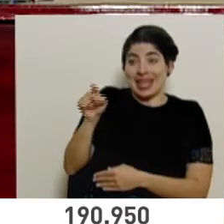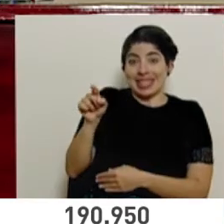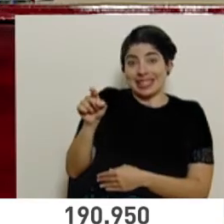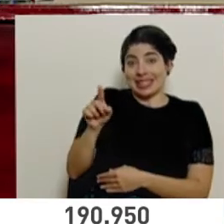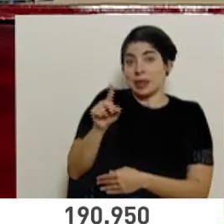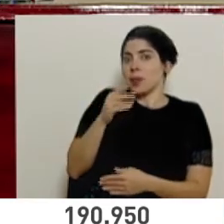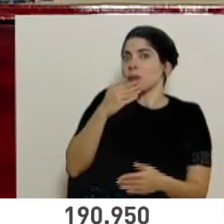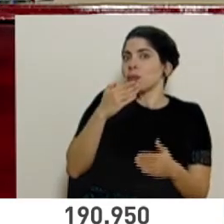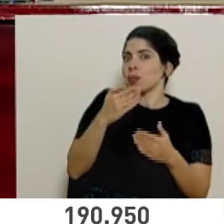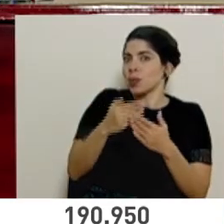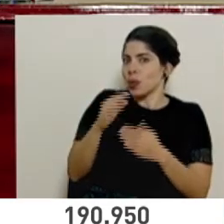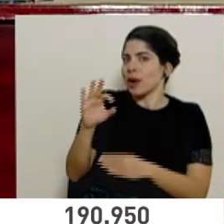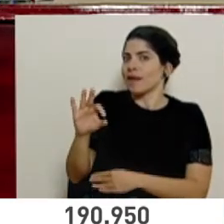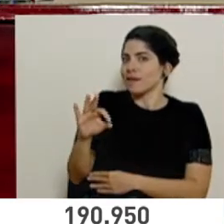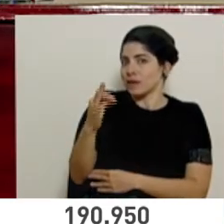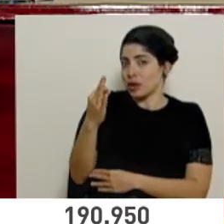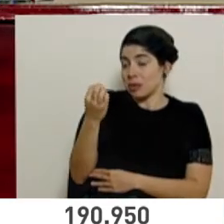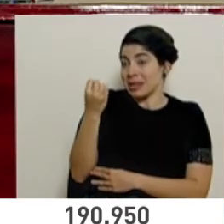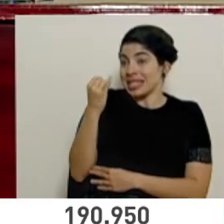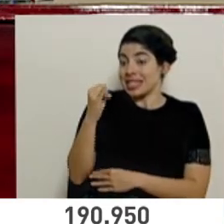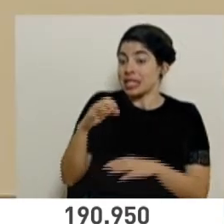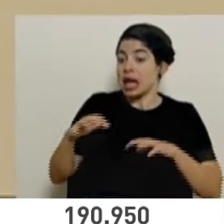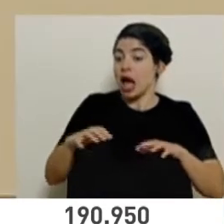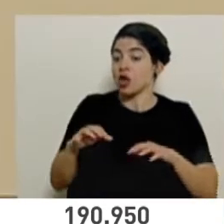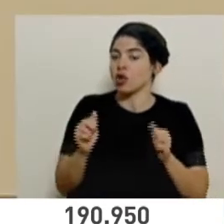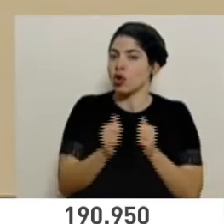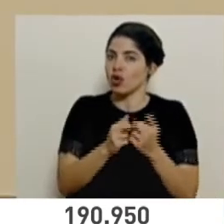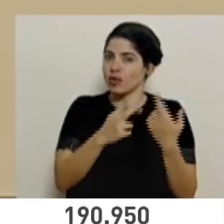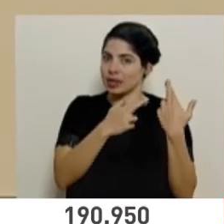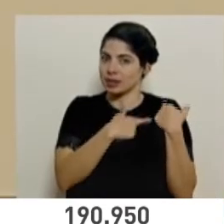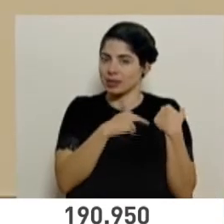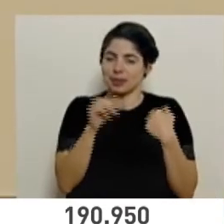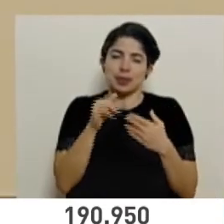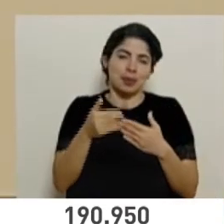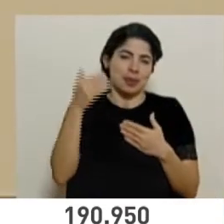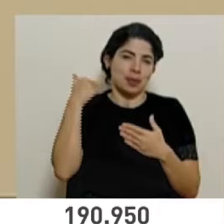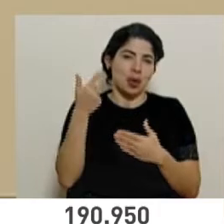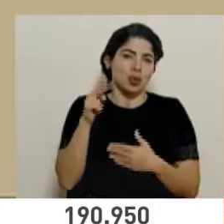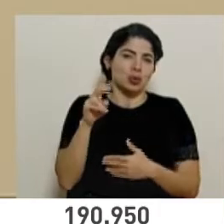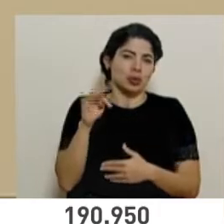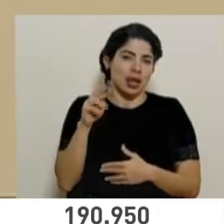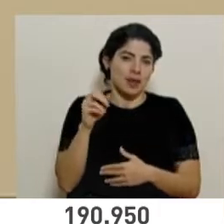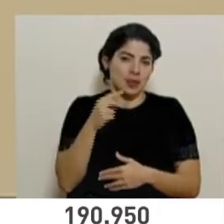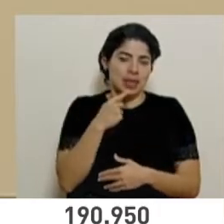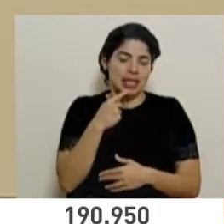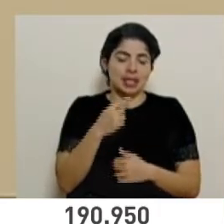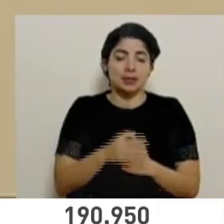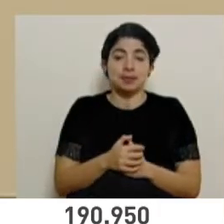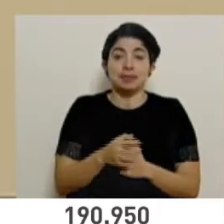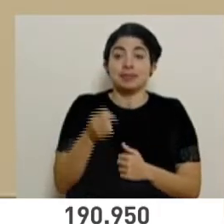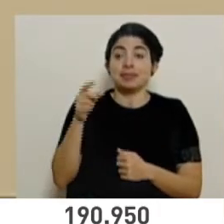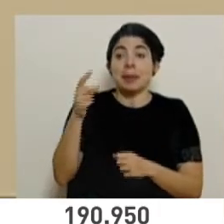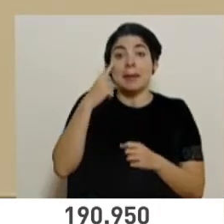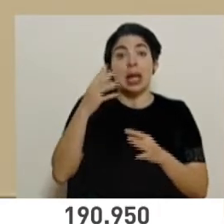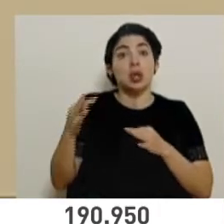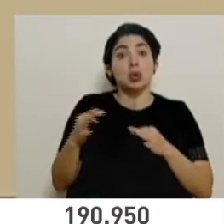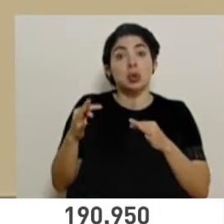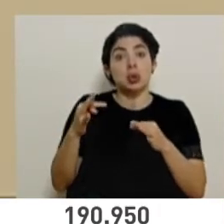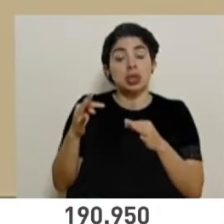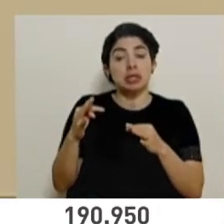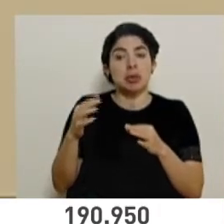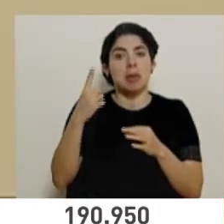una muy buena forma, si lo hacemos responsablemente, como decía don Gustavo, de hacer turismo,